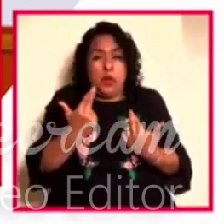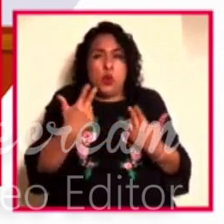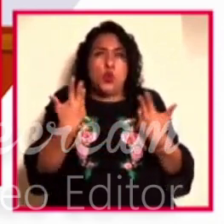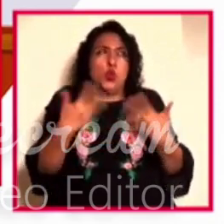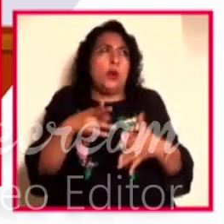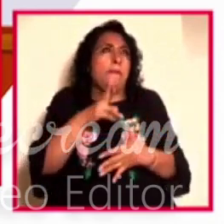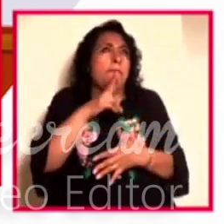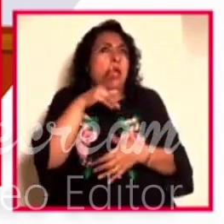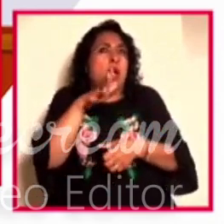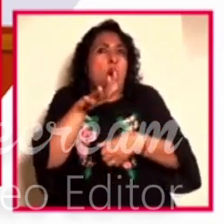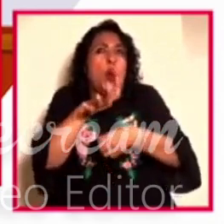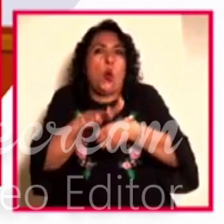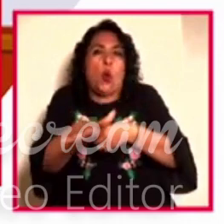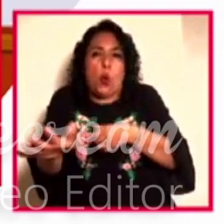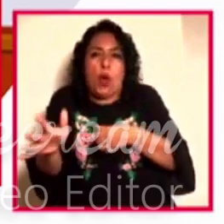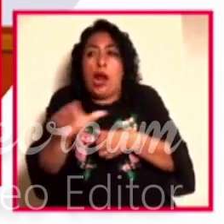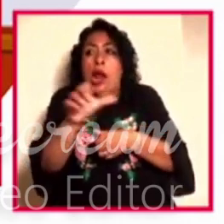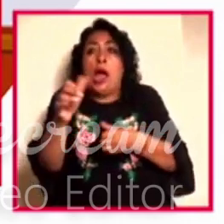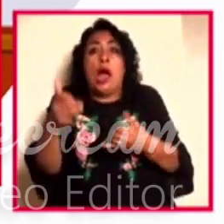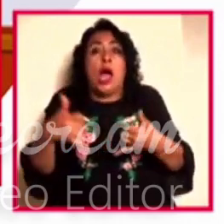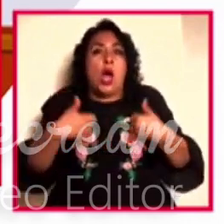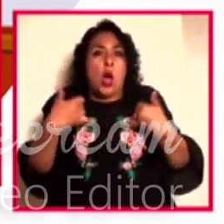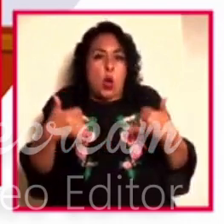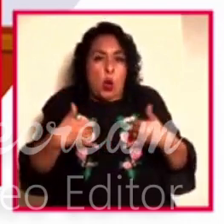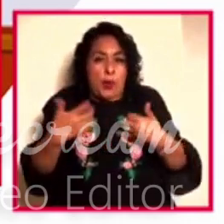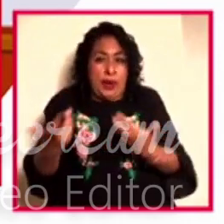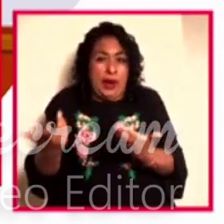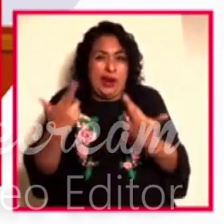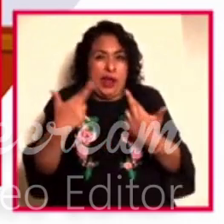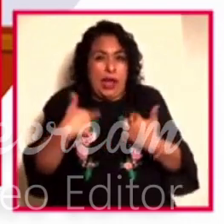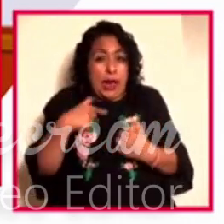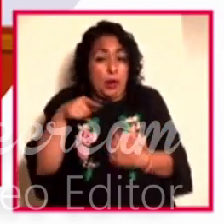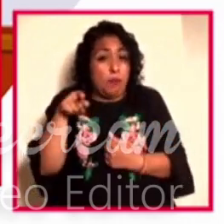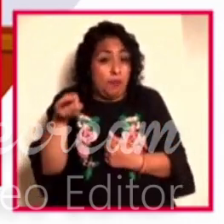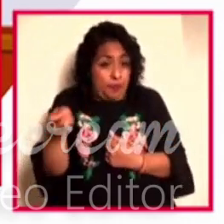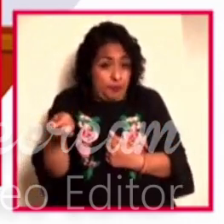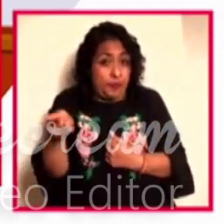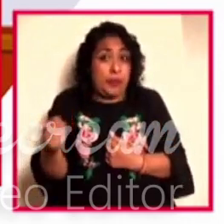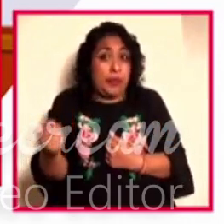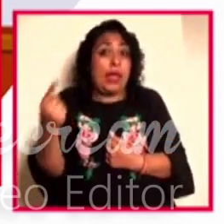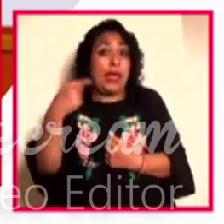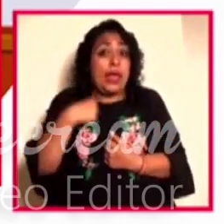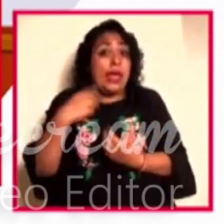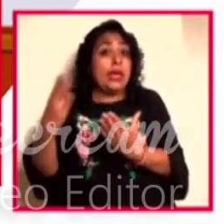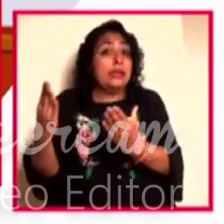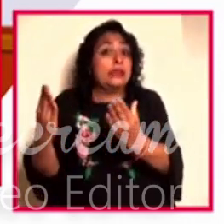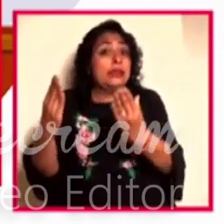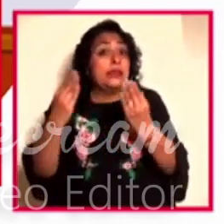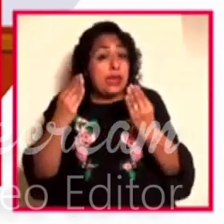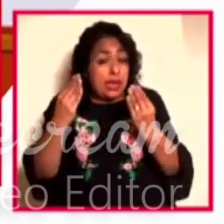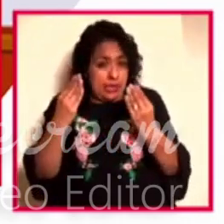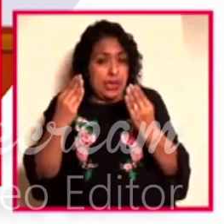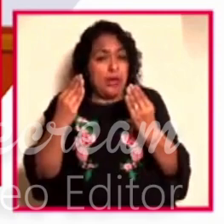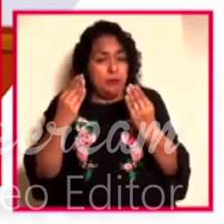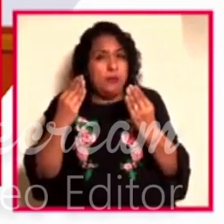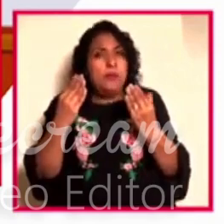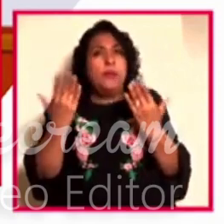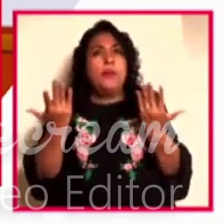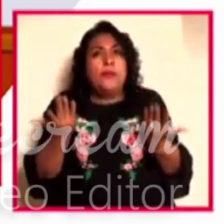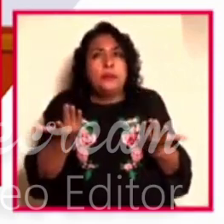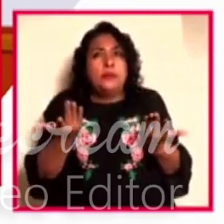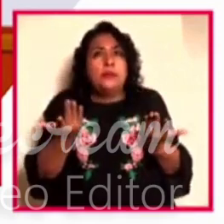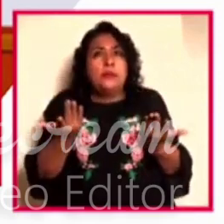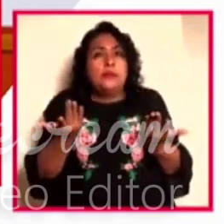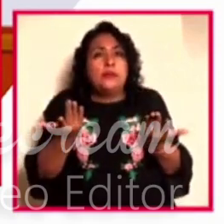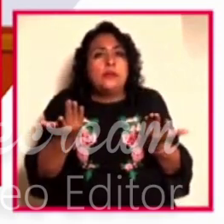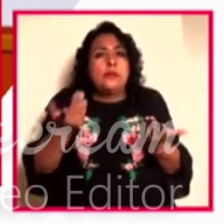hacer a un joven compositor, y es que él me enseñó a que lo que había